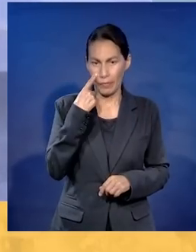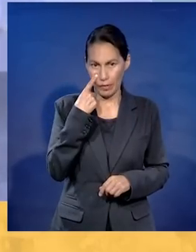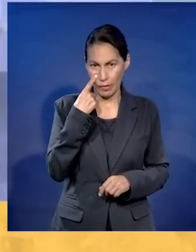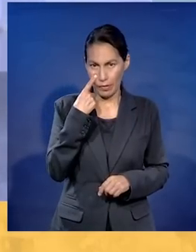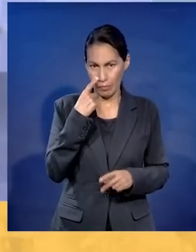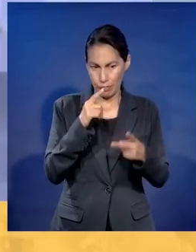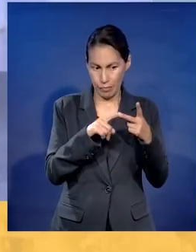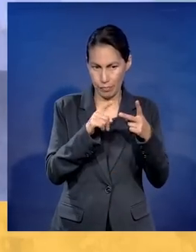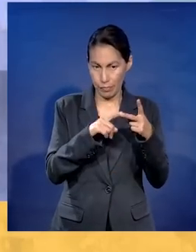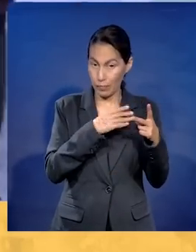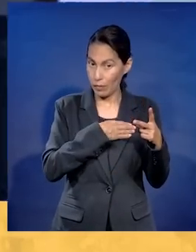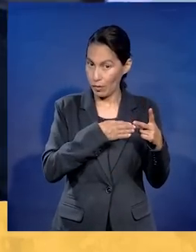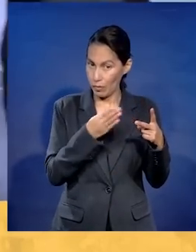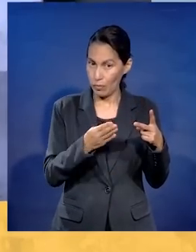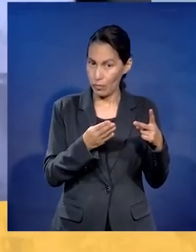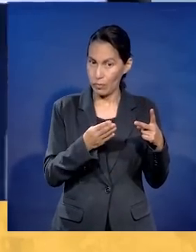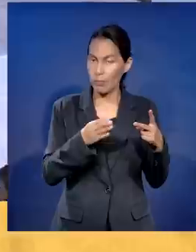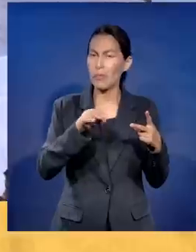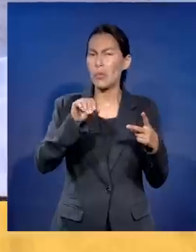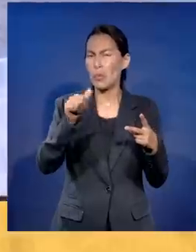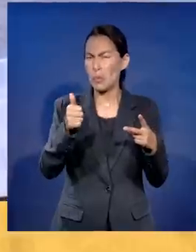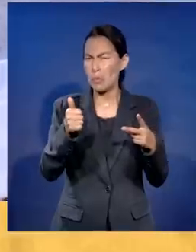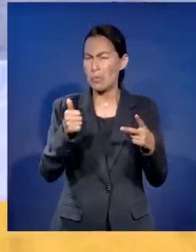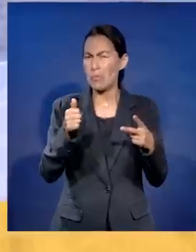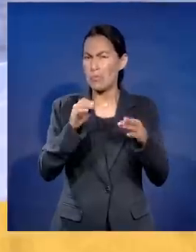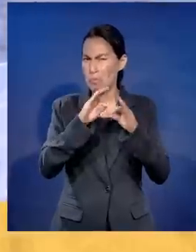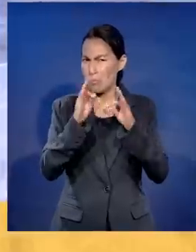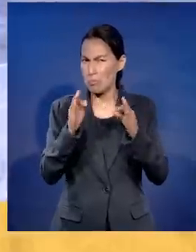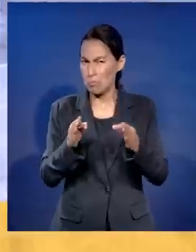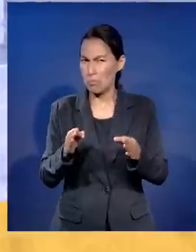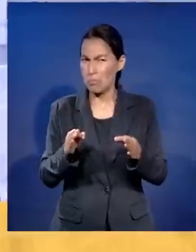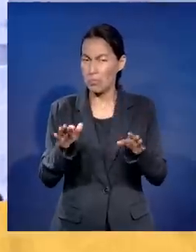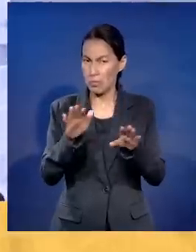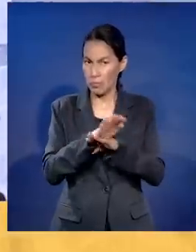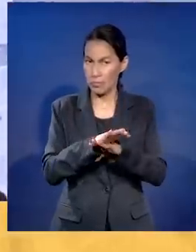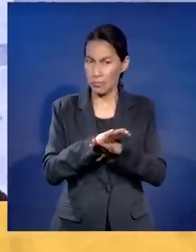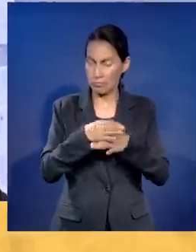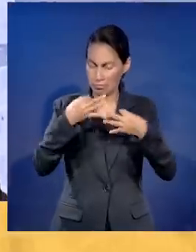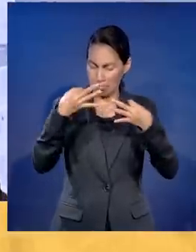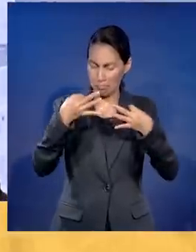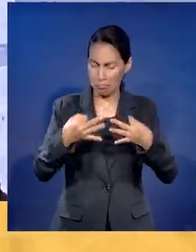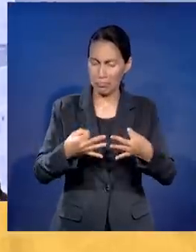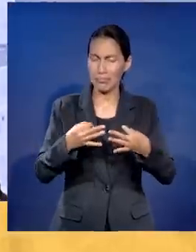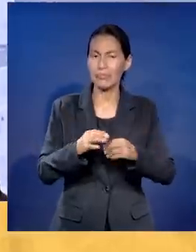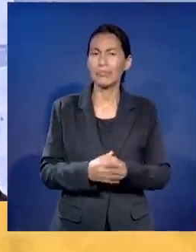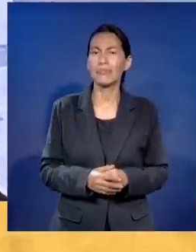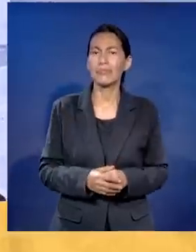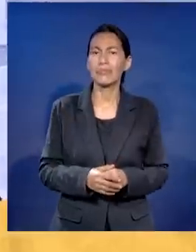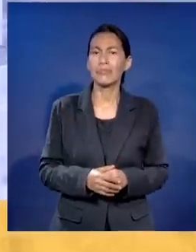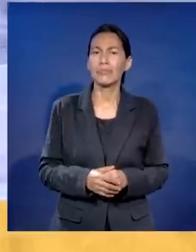Pero él les va la buena la buena es que hay otra forma